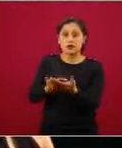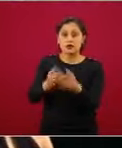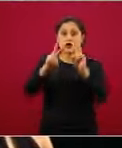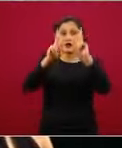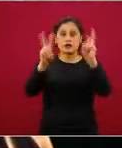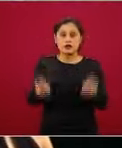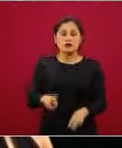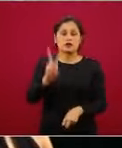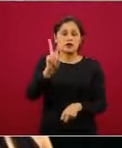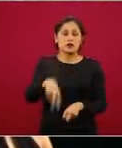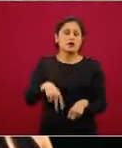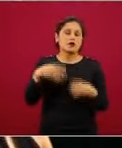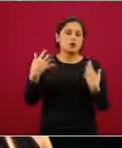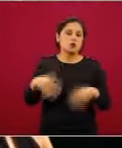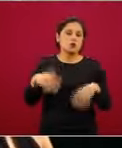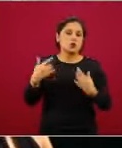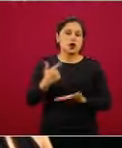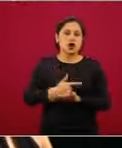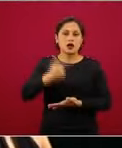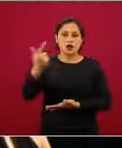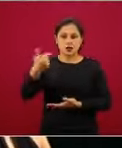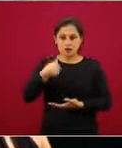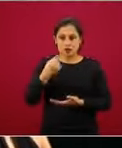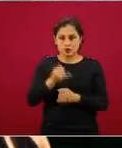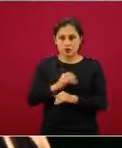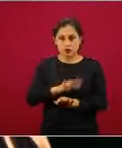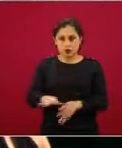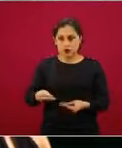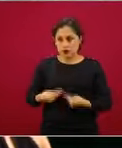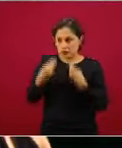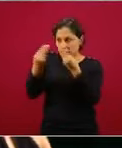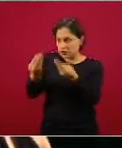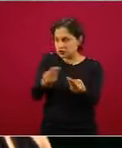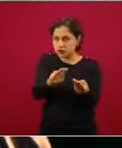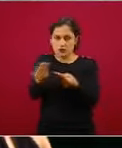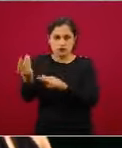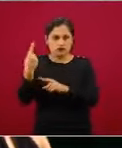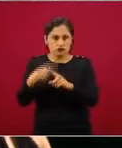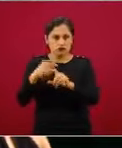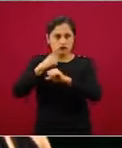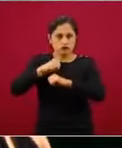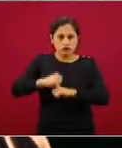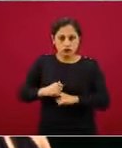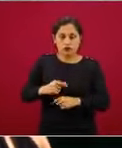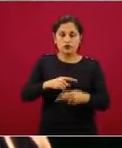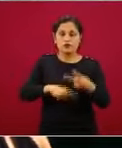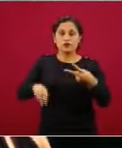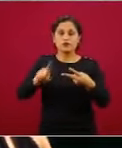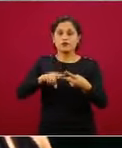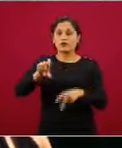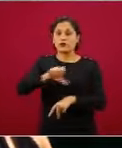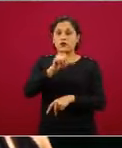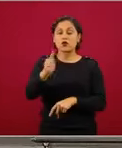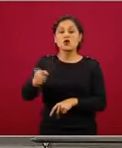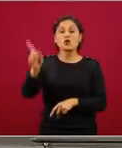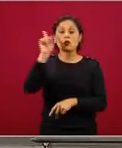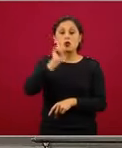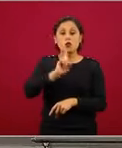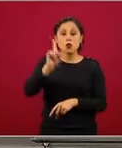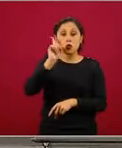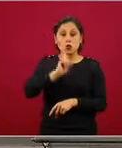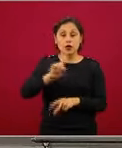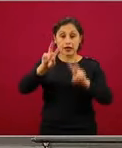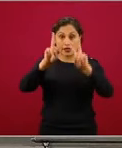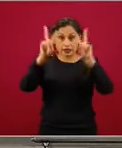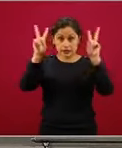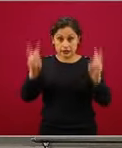muy delicado, traigo los datos para proporcionarles a quien corresponda darlos. El otro tema es el de mujeres que desafortunadamente